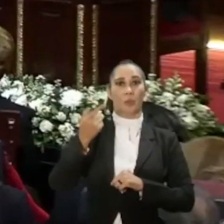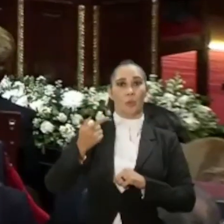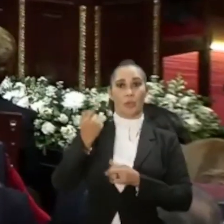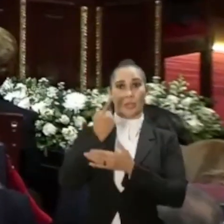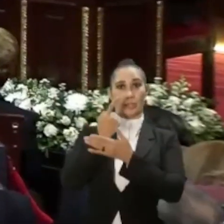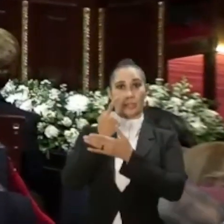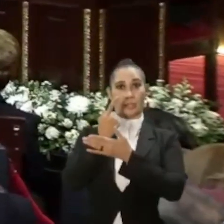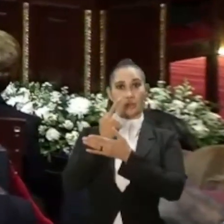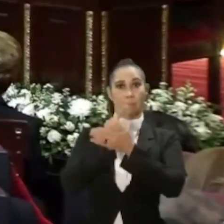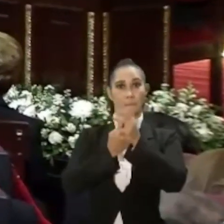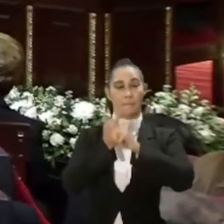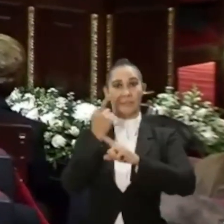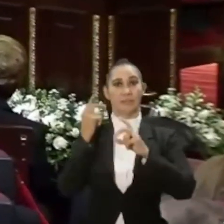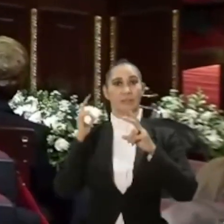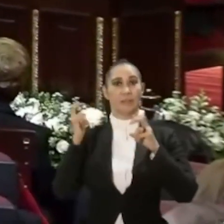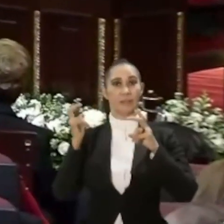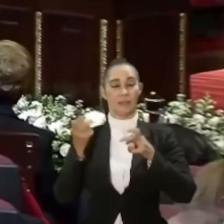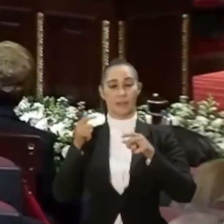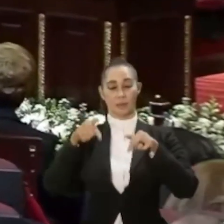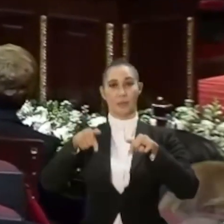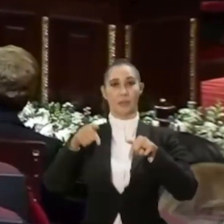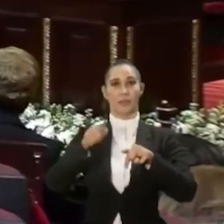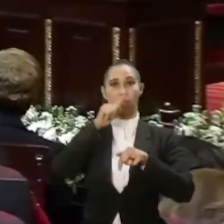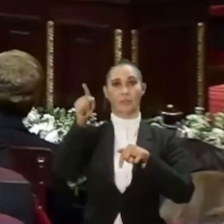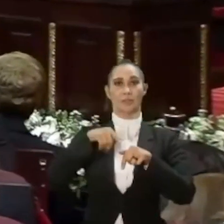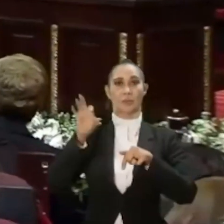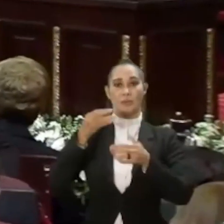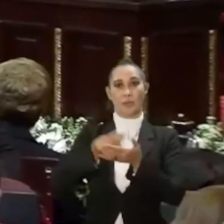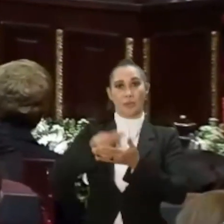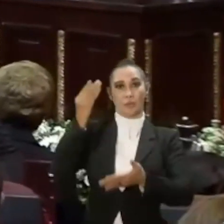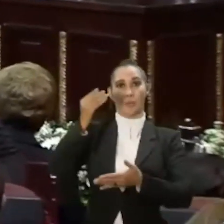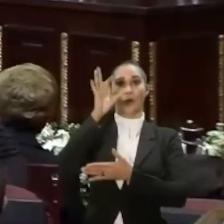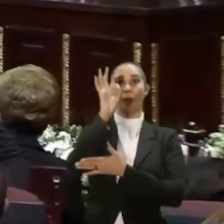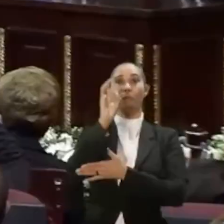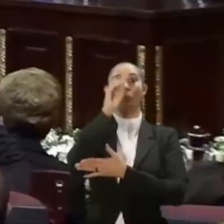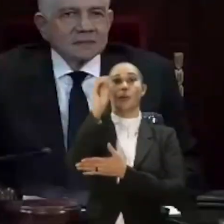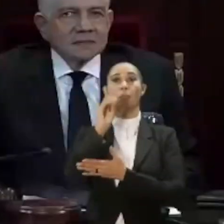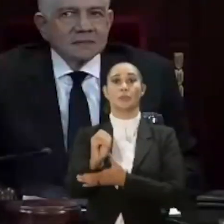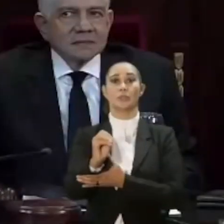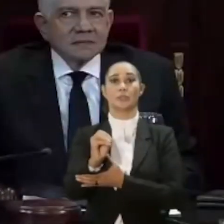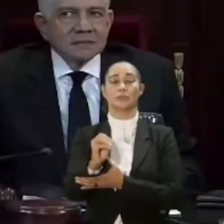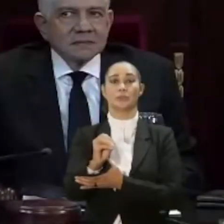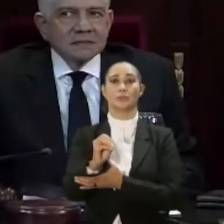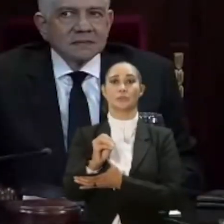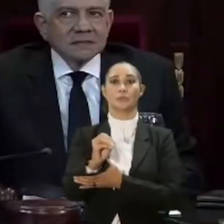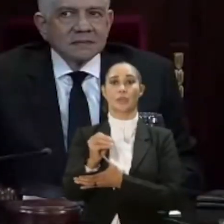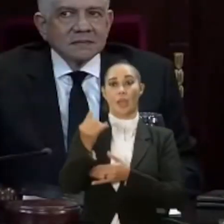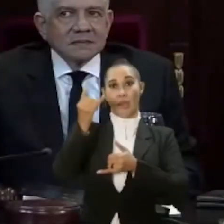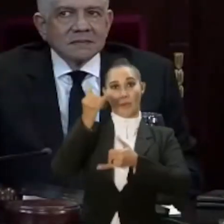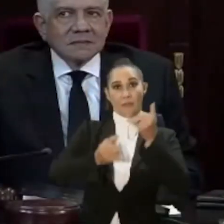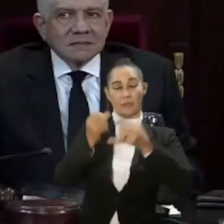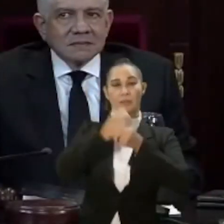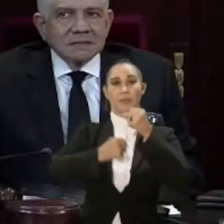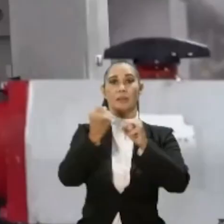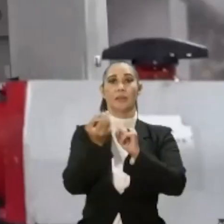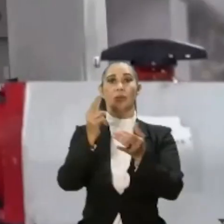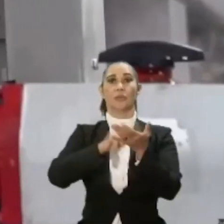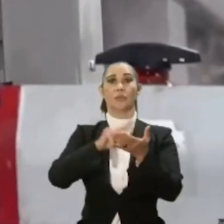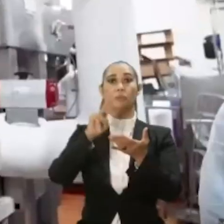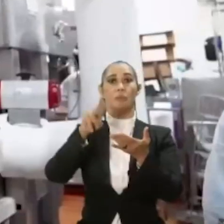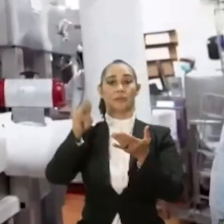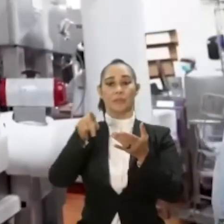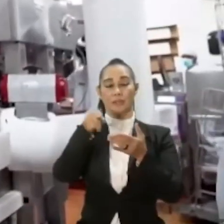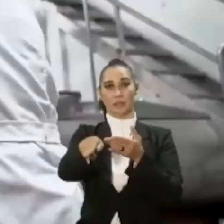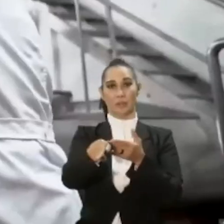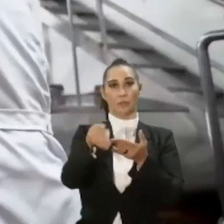mes de enero, las exportaciones de este sector crecieron un 9%. Al cierre del 2022, Este